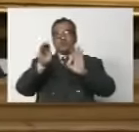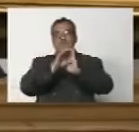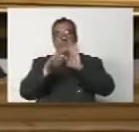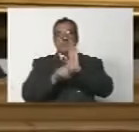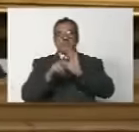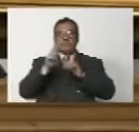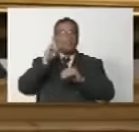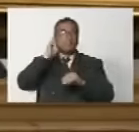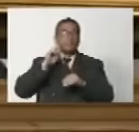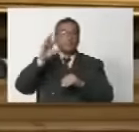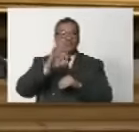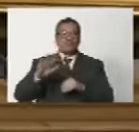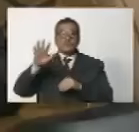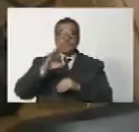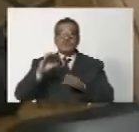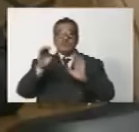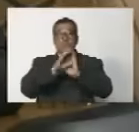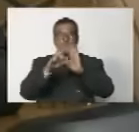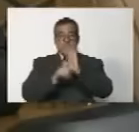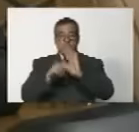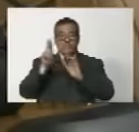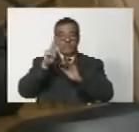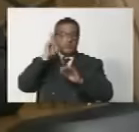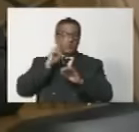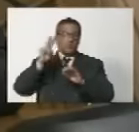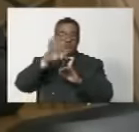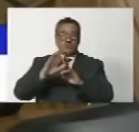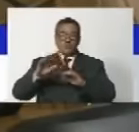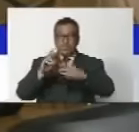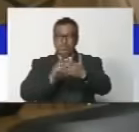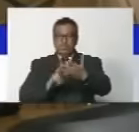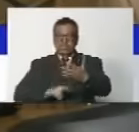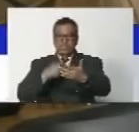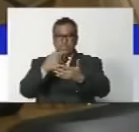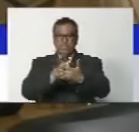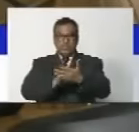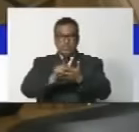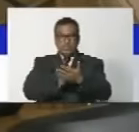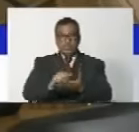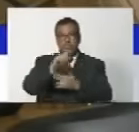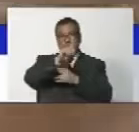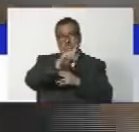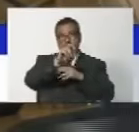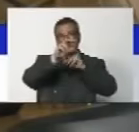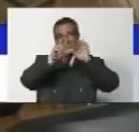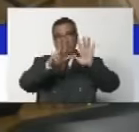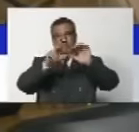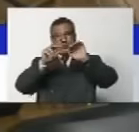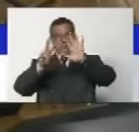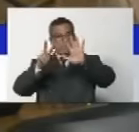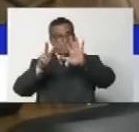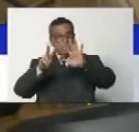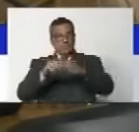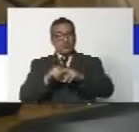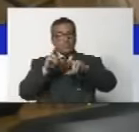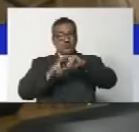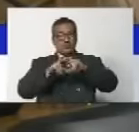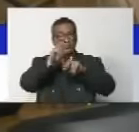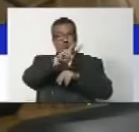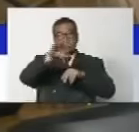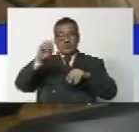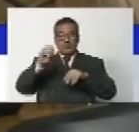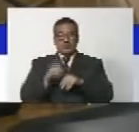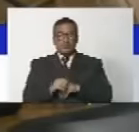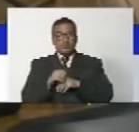República Bolivariana de Venezuela. Constitución de la República Bolivariana de Venezuela, artículo 187, numeral